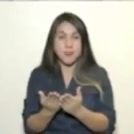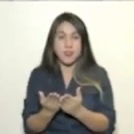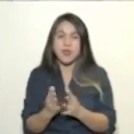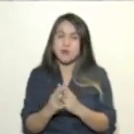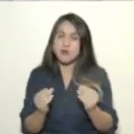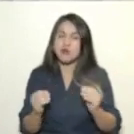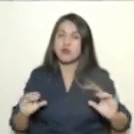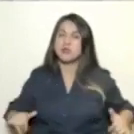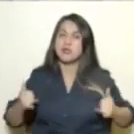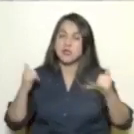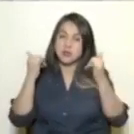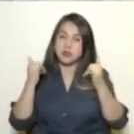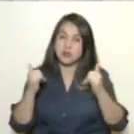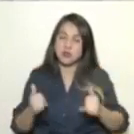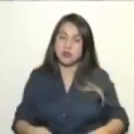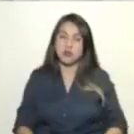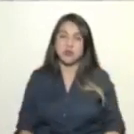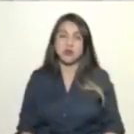muy entretenido.